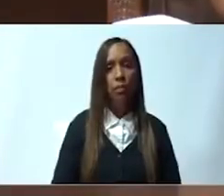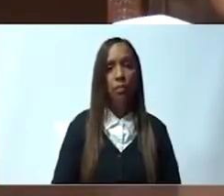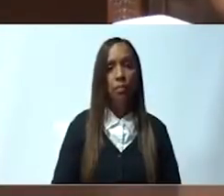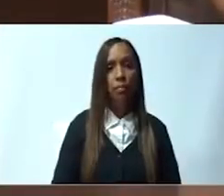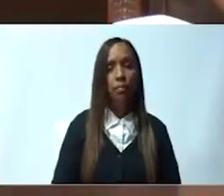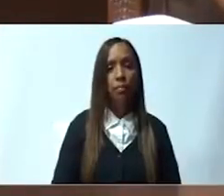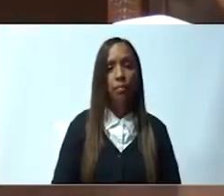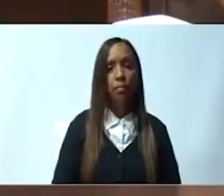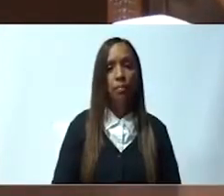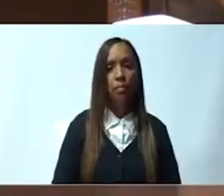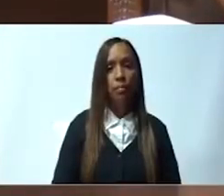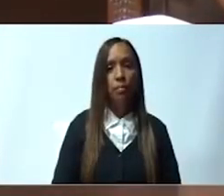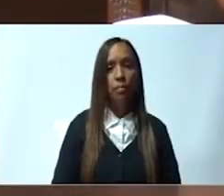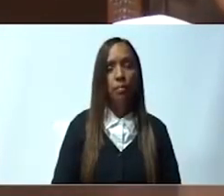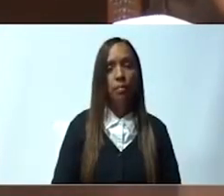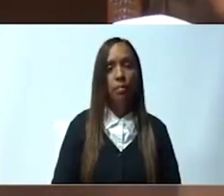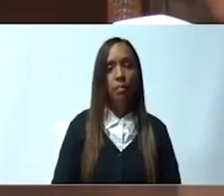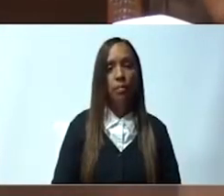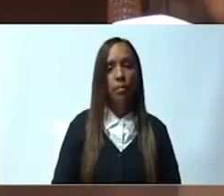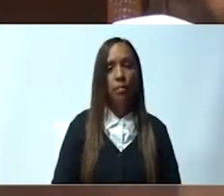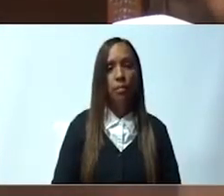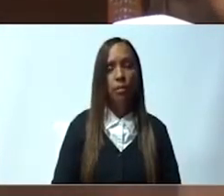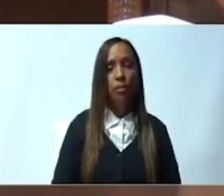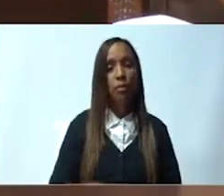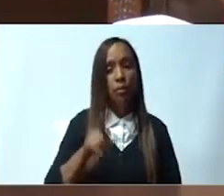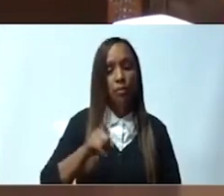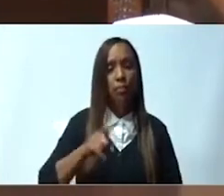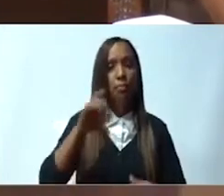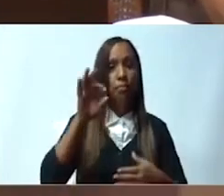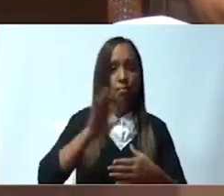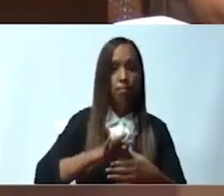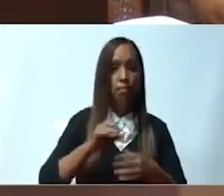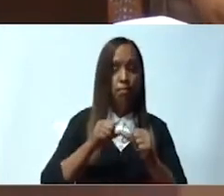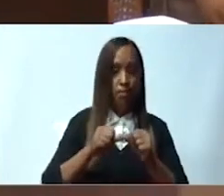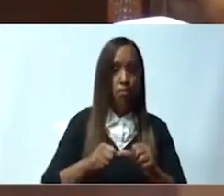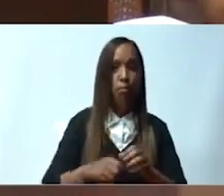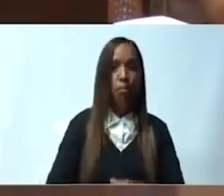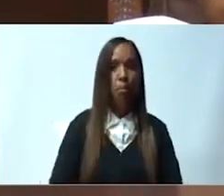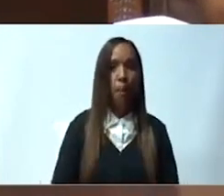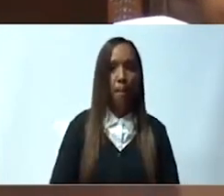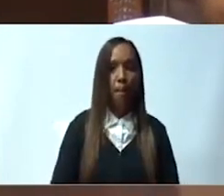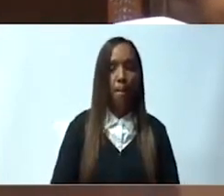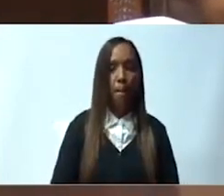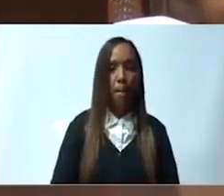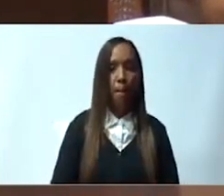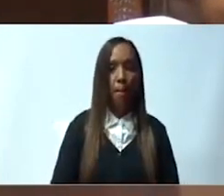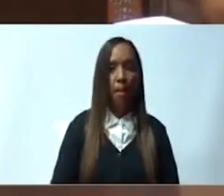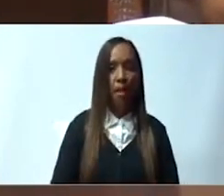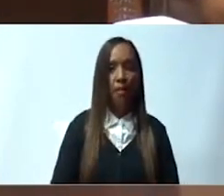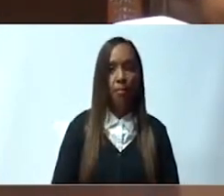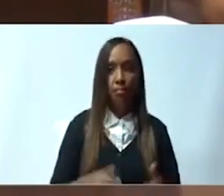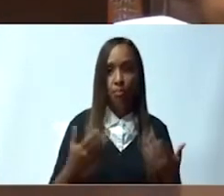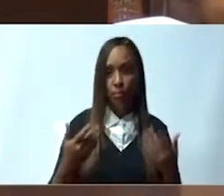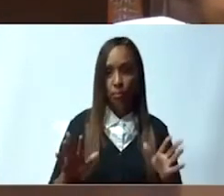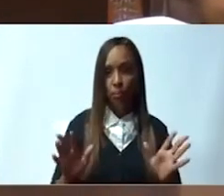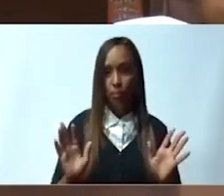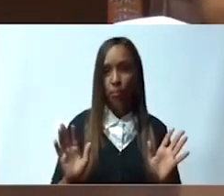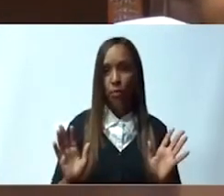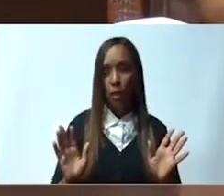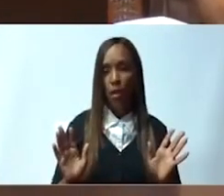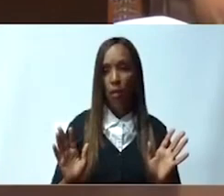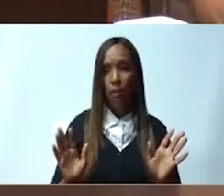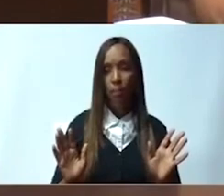¿Terminamos ya? ¿Pasó? Ok. Someto a votación liberarlo de lectura para, ya hubiéramos